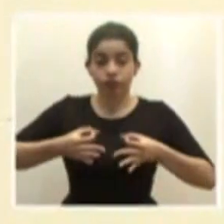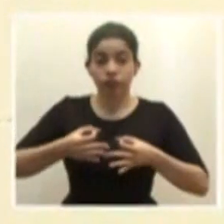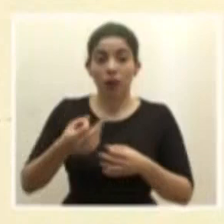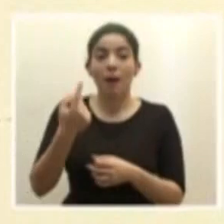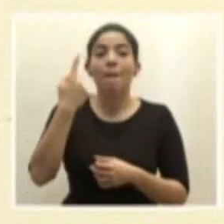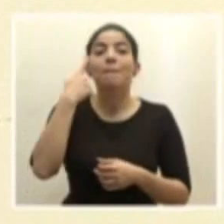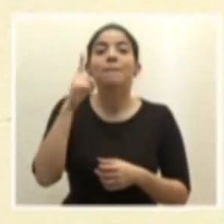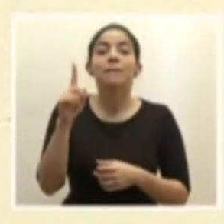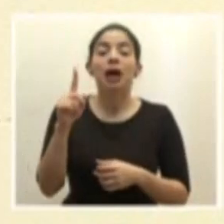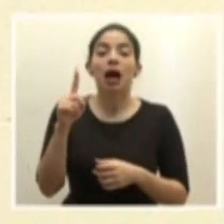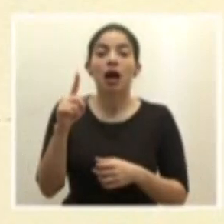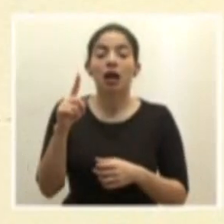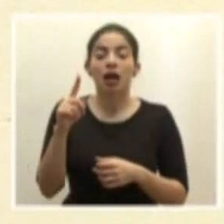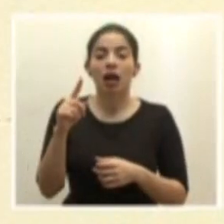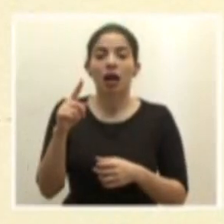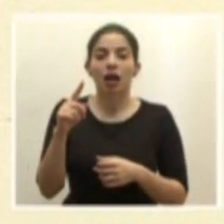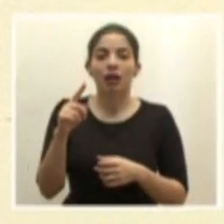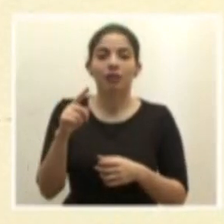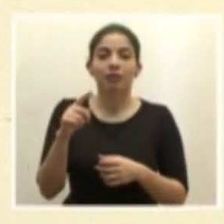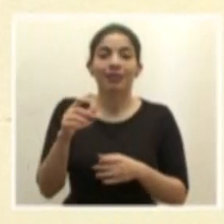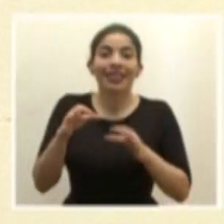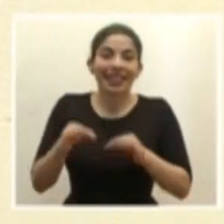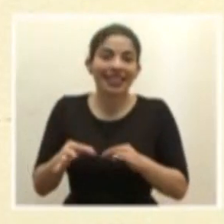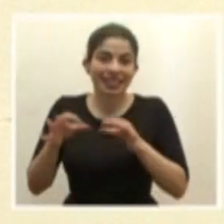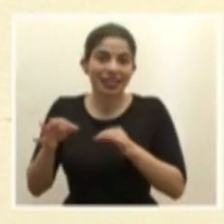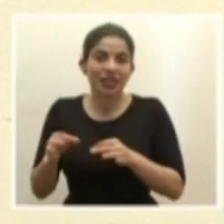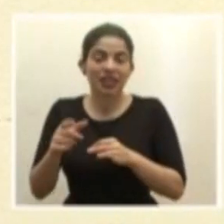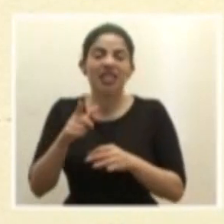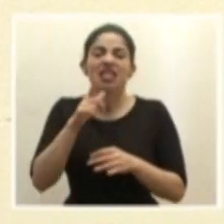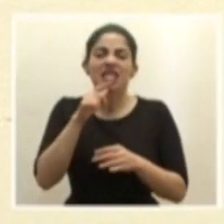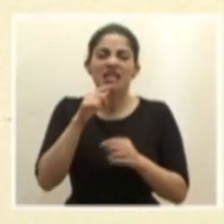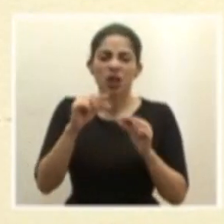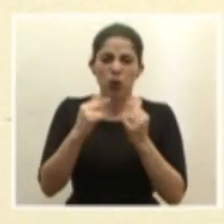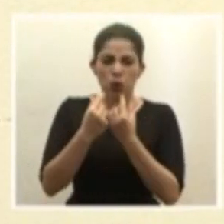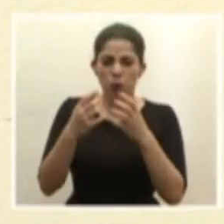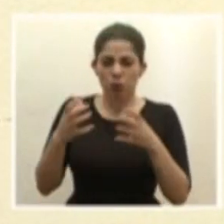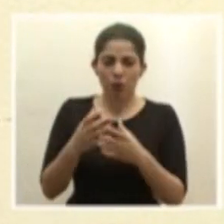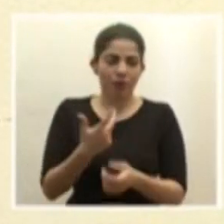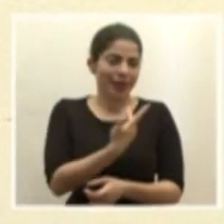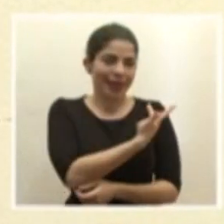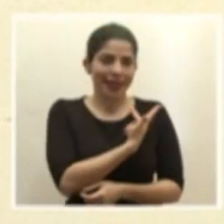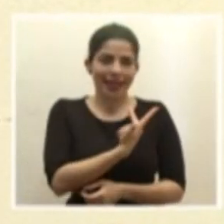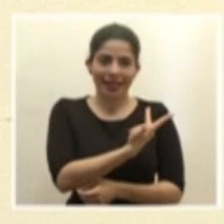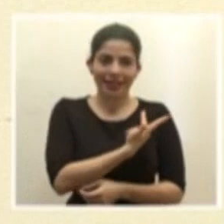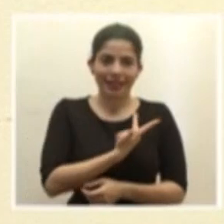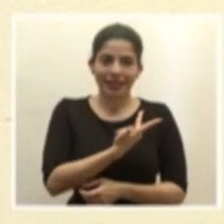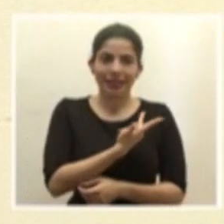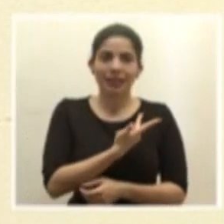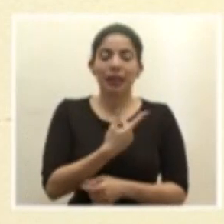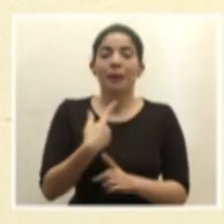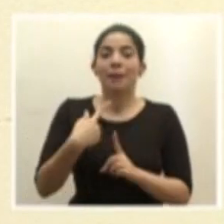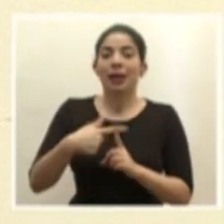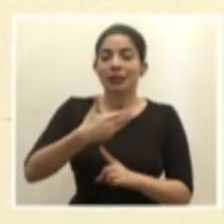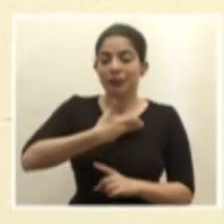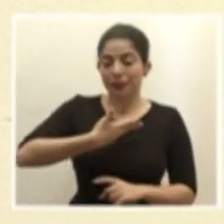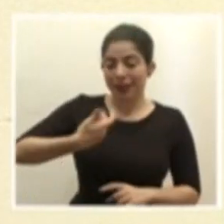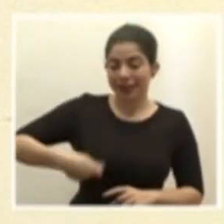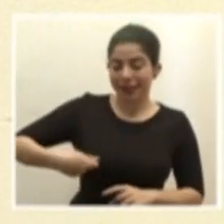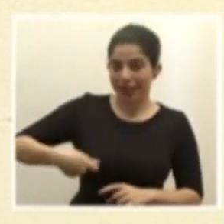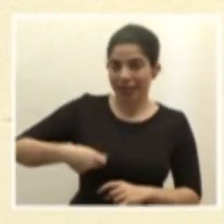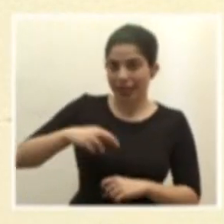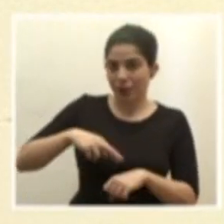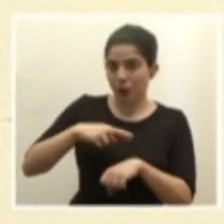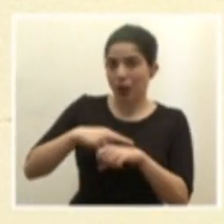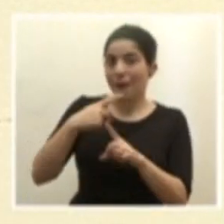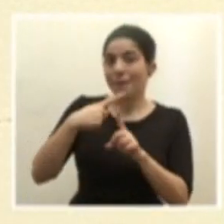toma de las diferentes, y valga la redundancia, decisiones está conformado, bueno, por los 3 que estamos en esta mesa, el presidente de la